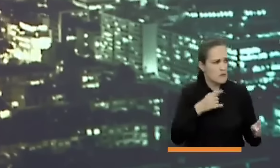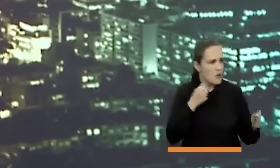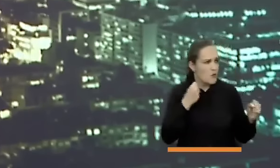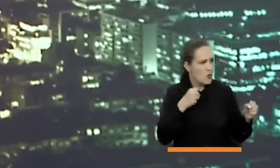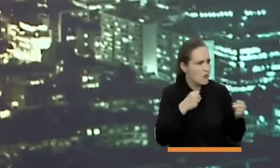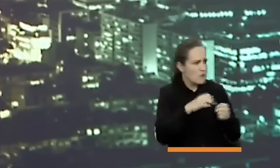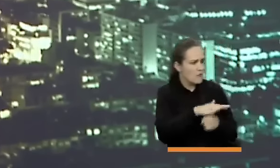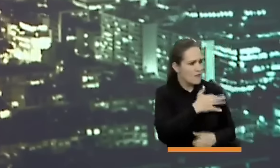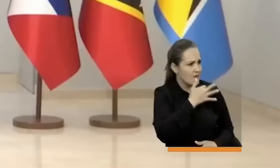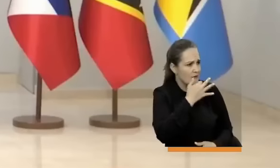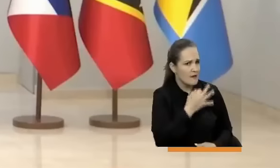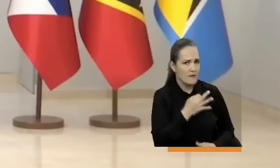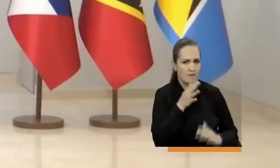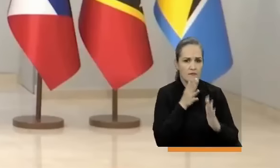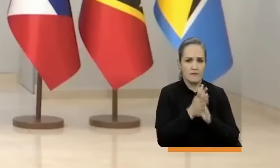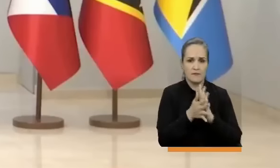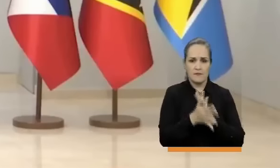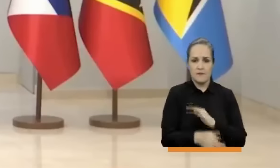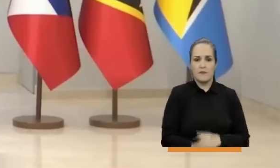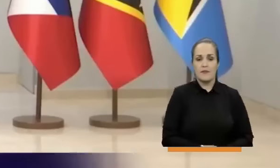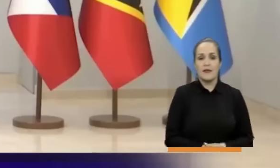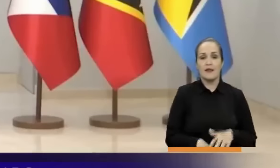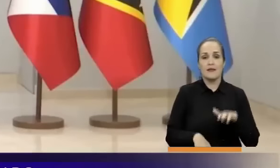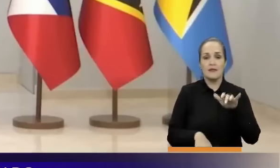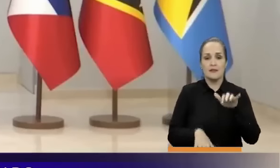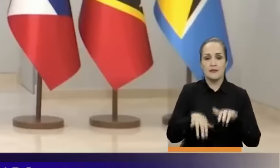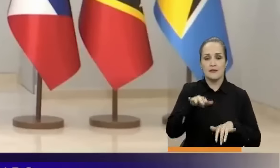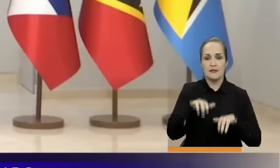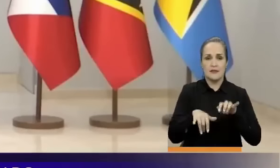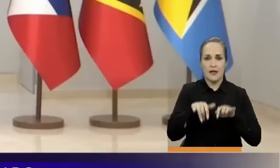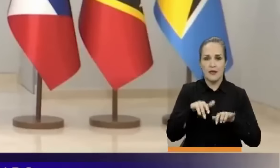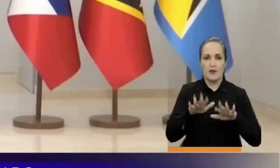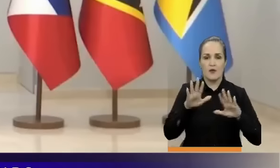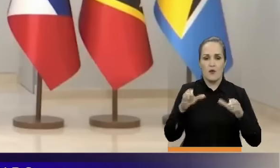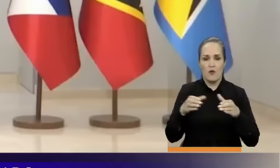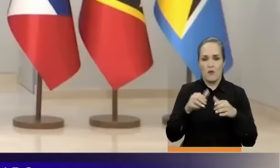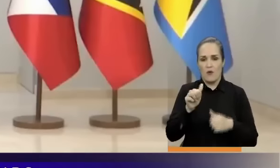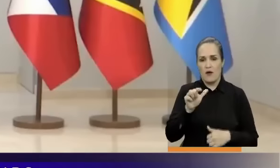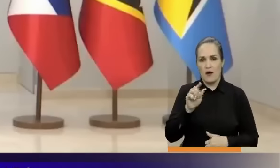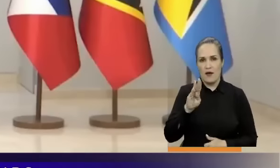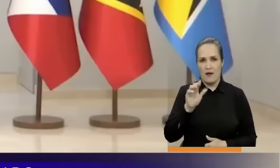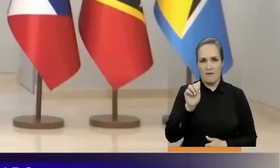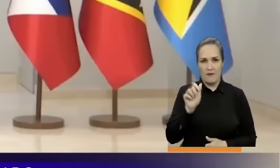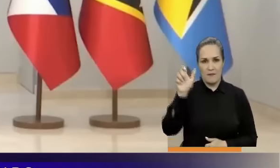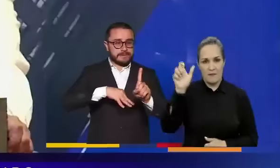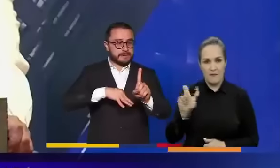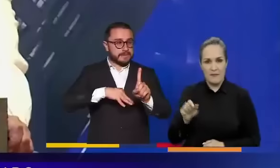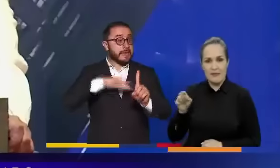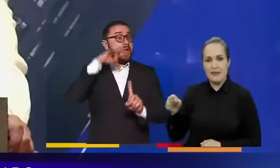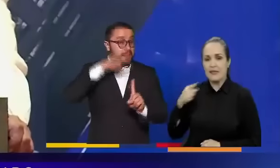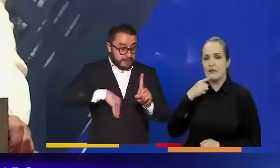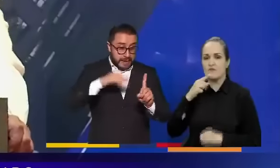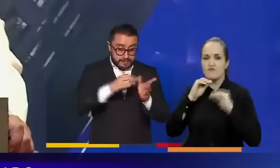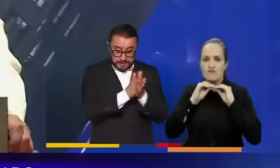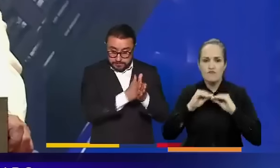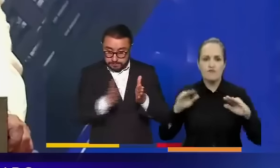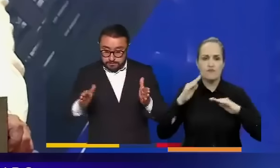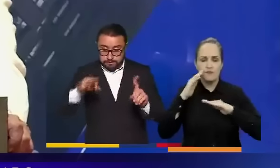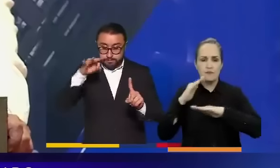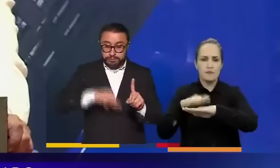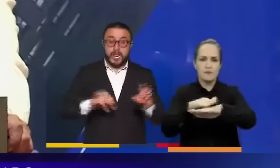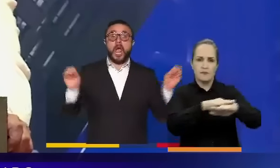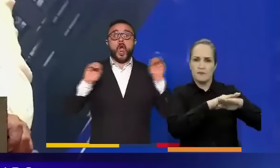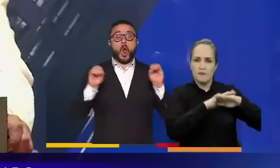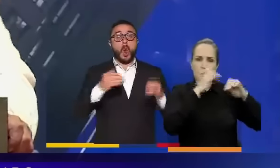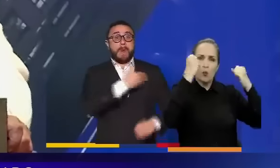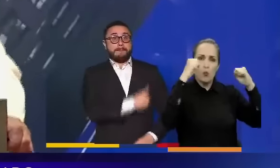estos hechos el secretario ejecutivo del Alba tsp Jorge emitió un comunicado manifest de